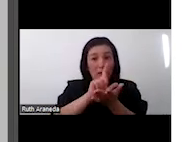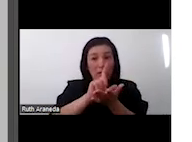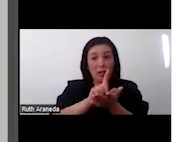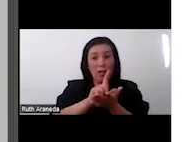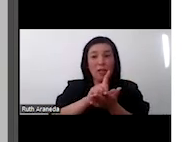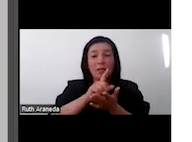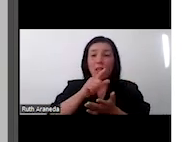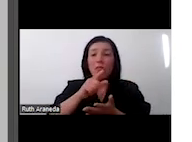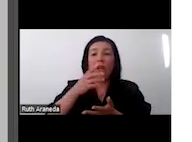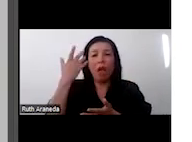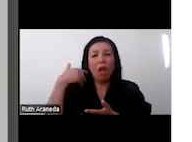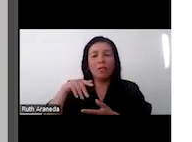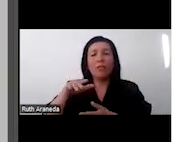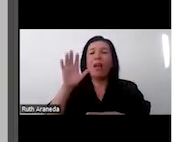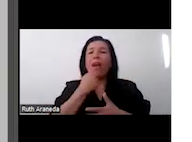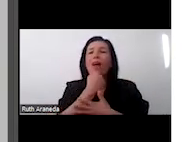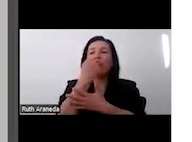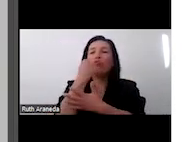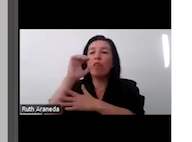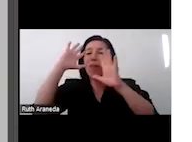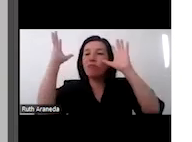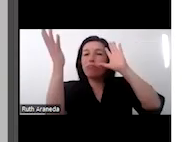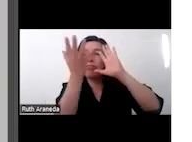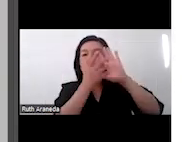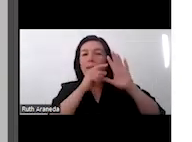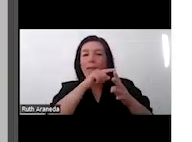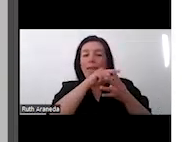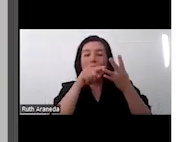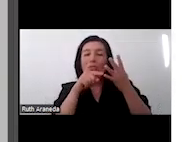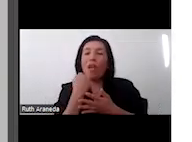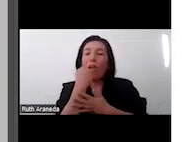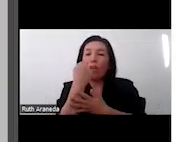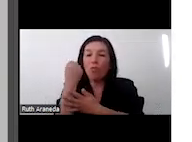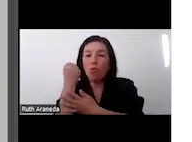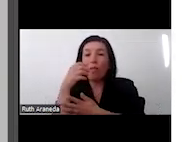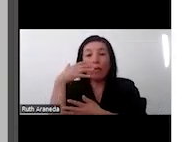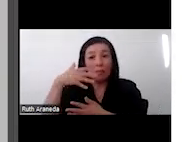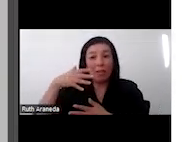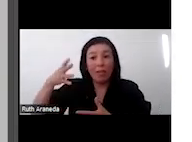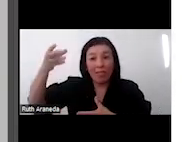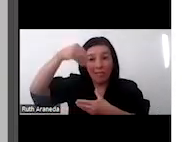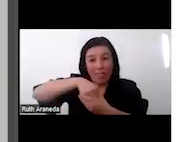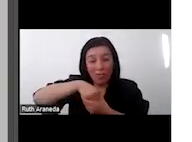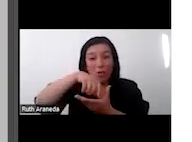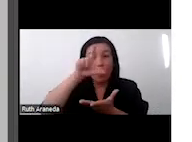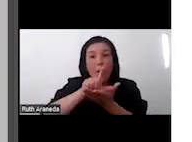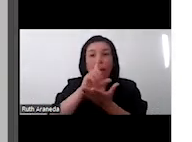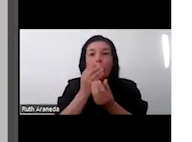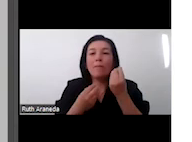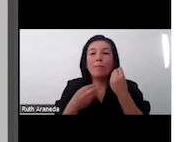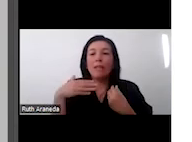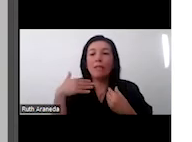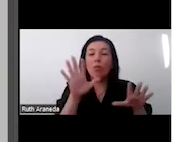de una buena preservación ecológica, digamos, que tienen ciertas como cualidades e importancia también dentro de este territorio para el cuidado.